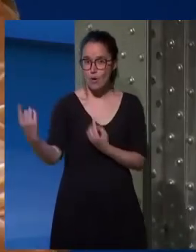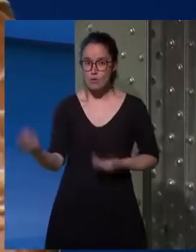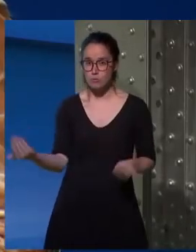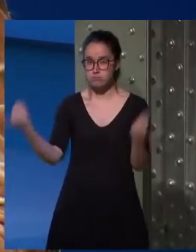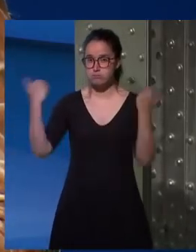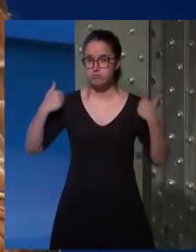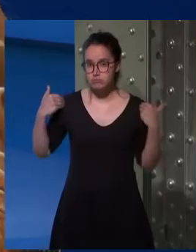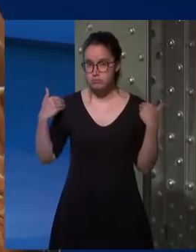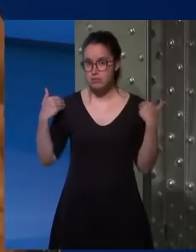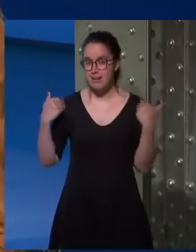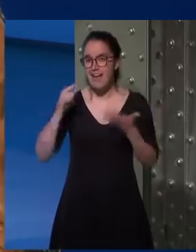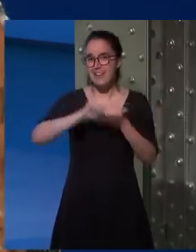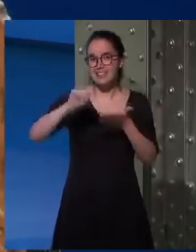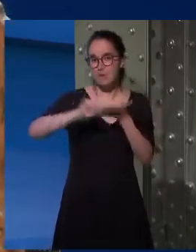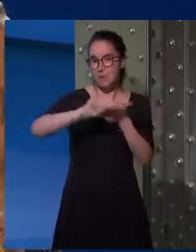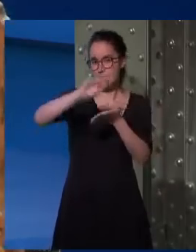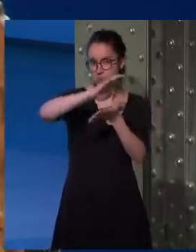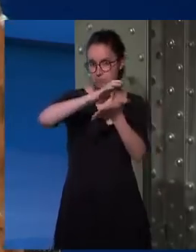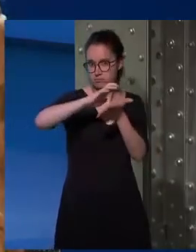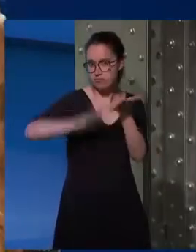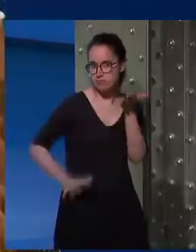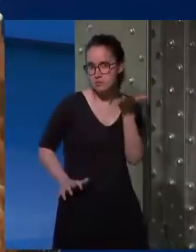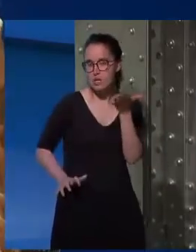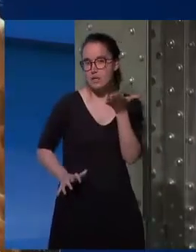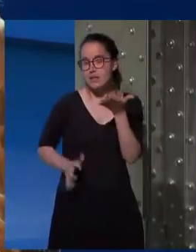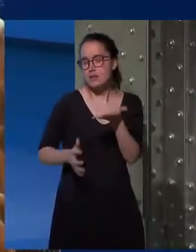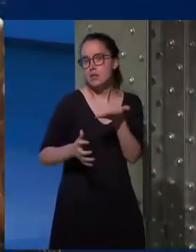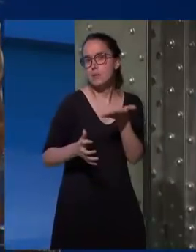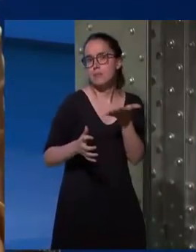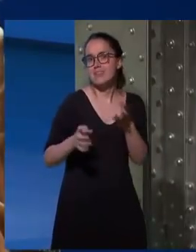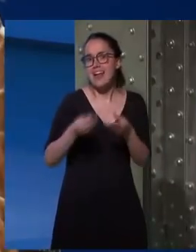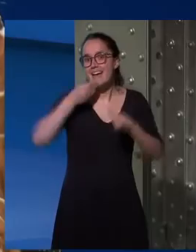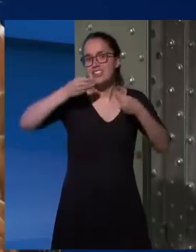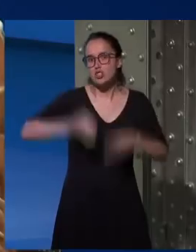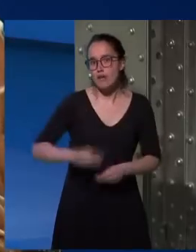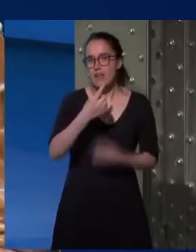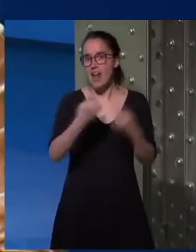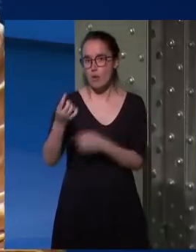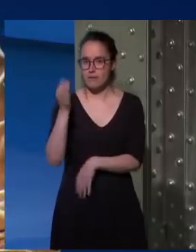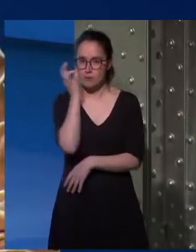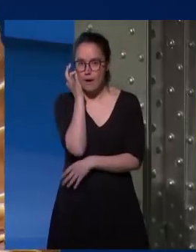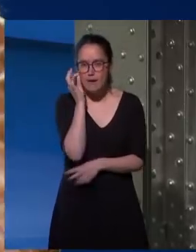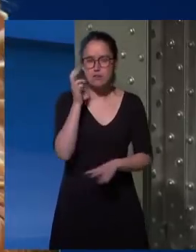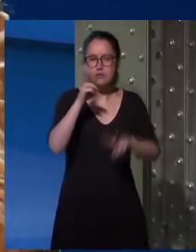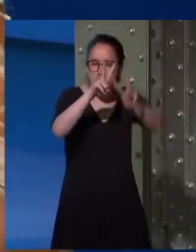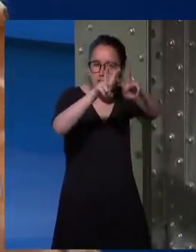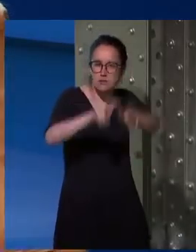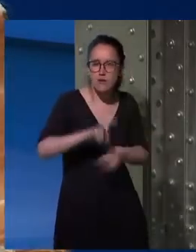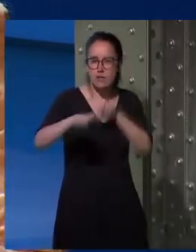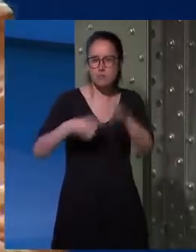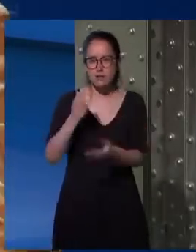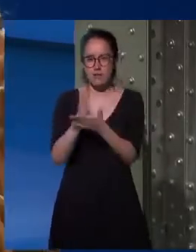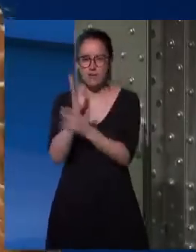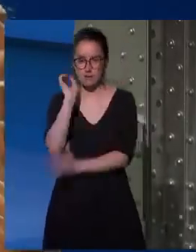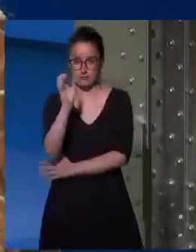encargaba de escribir de alguna manera, de informarse sobre la historia de algunas mujeres y que luego lo tenían que exponer